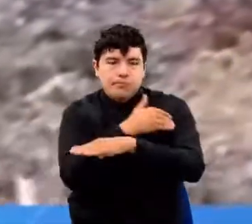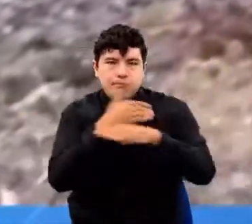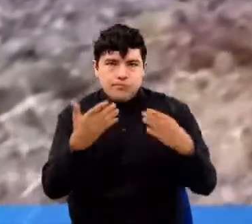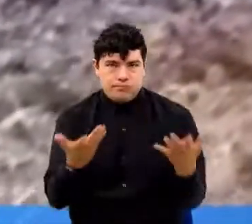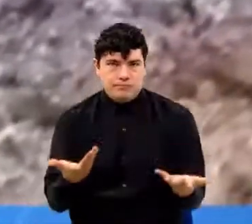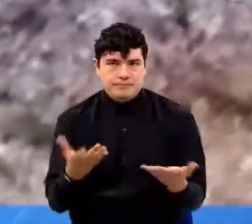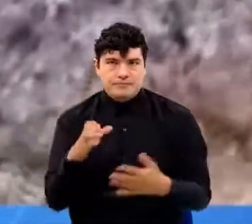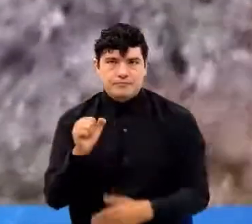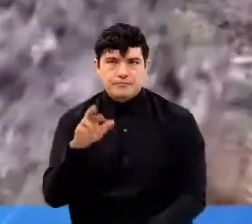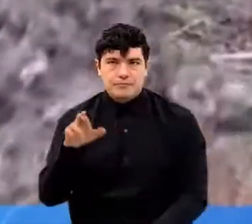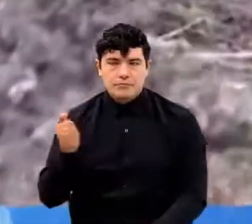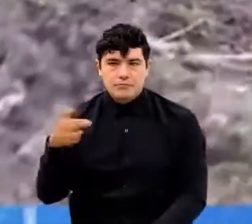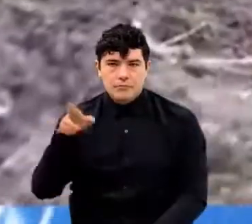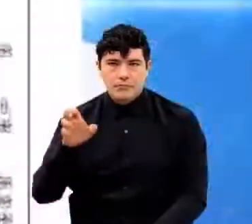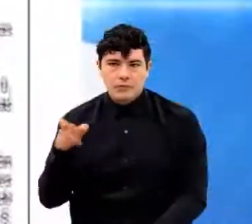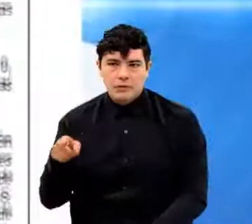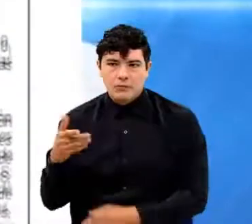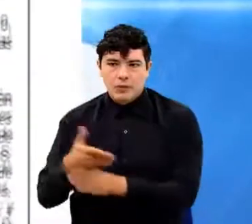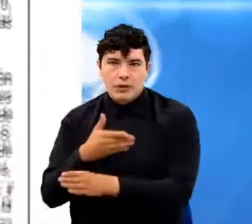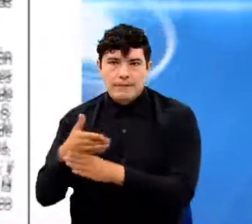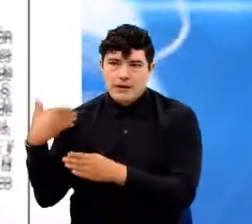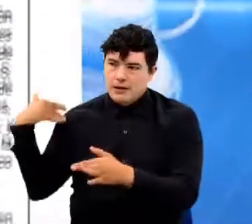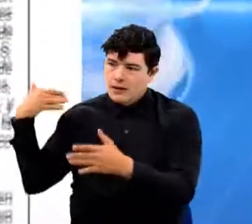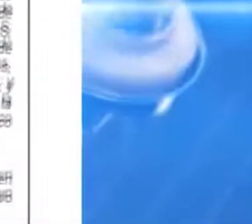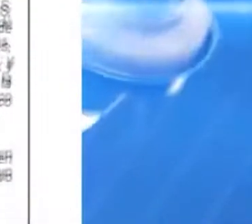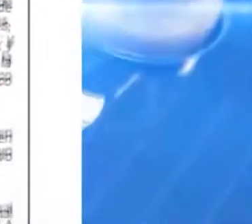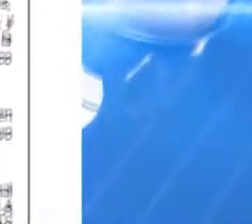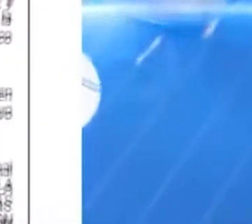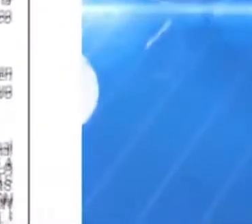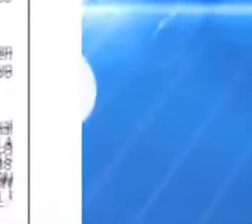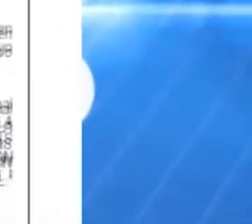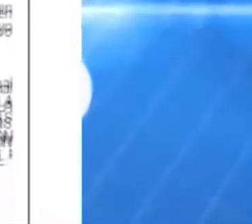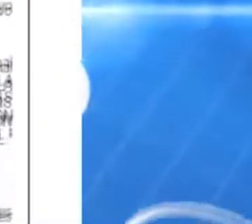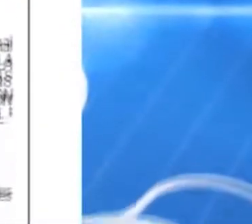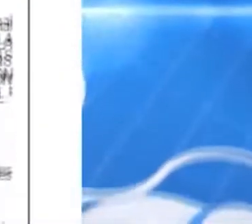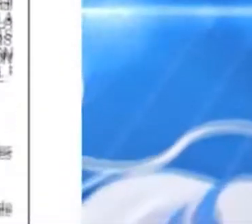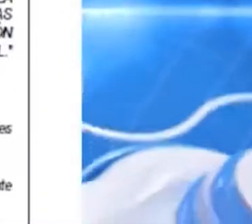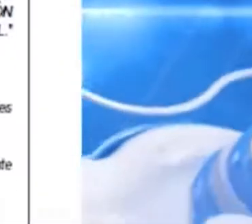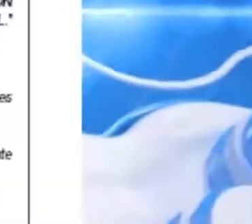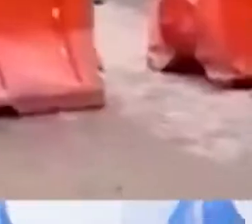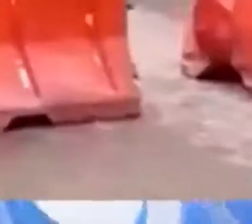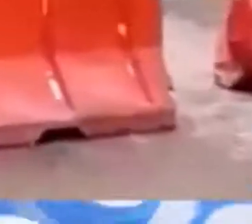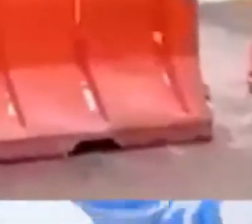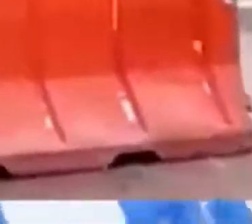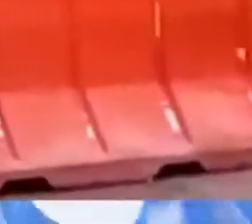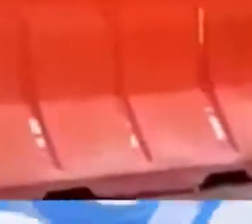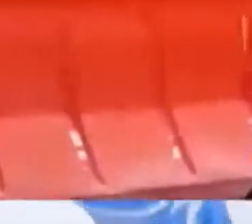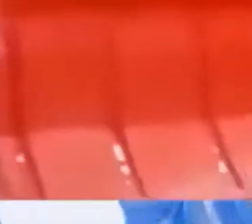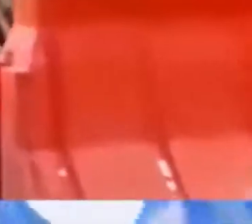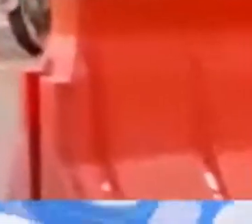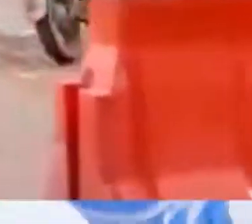del Carare completó ya 2 meses y se extenderá, según el comunicado oficial, por 2 meses más.